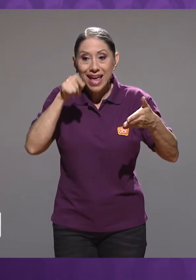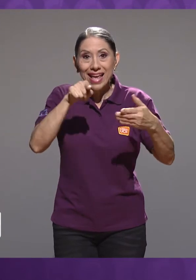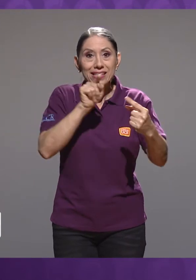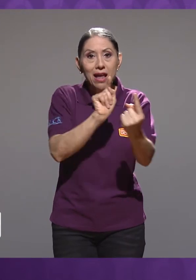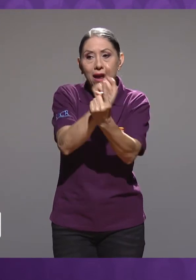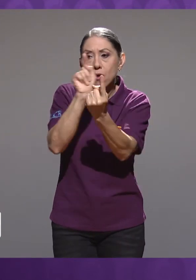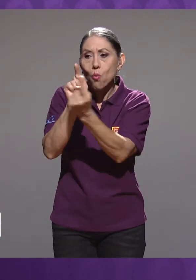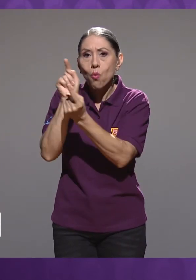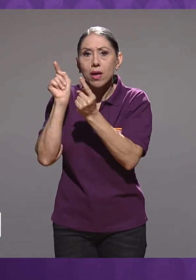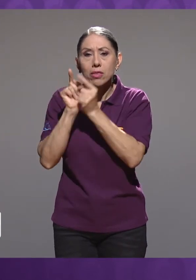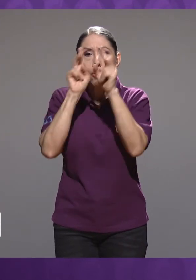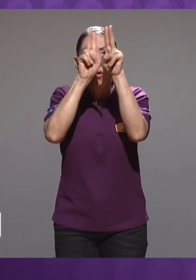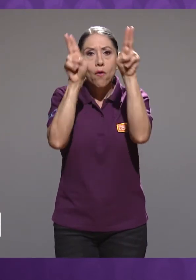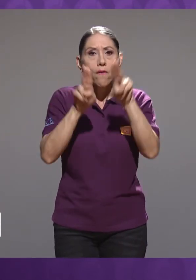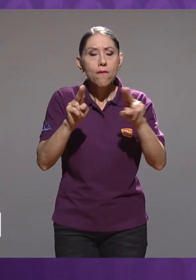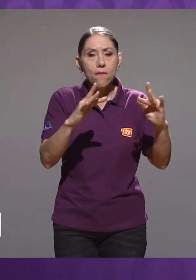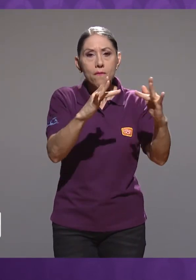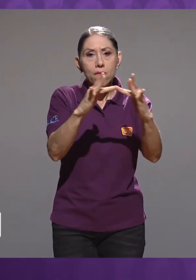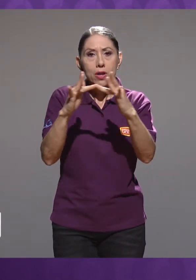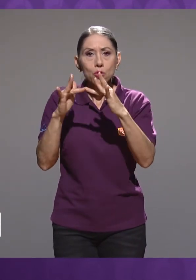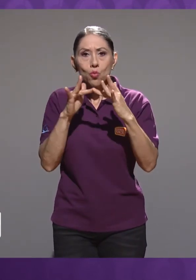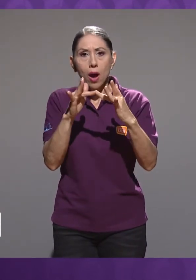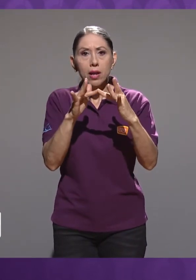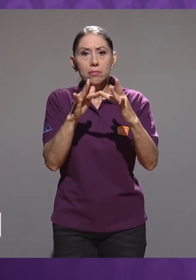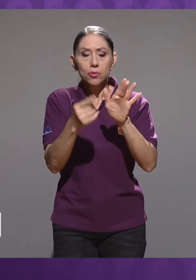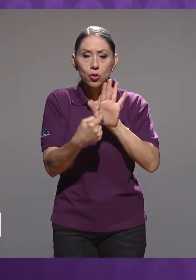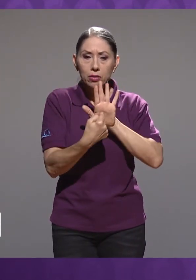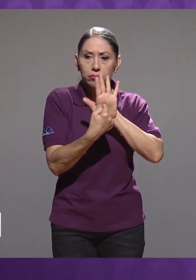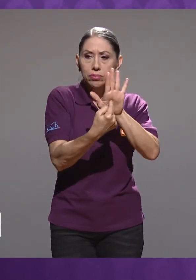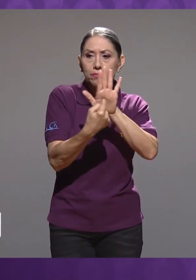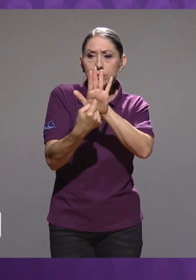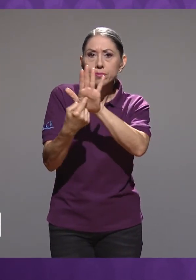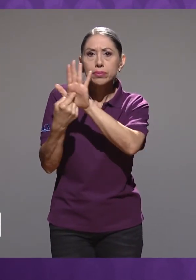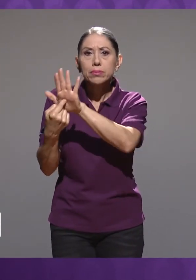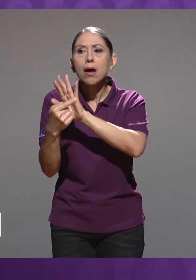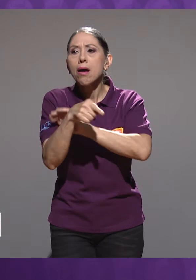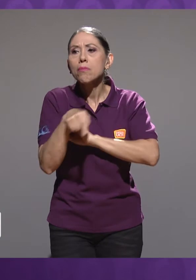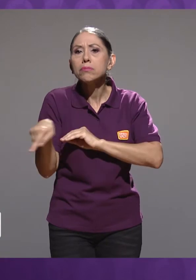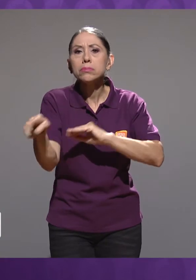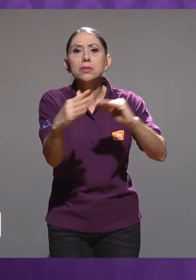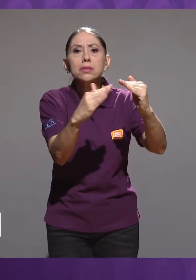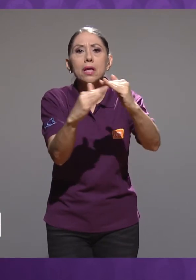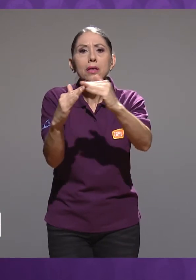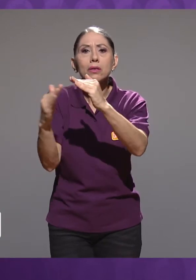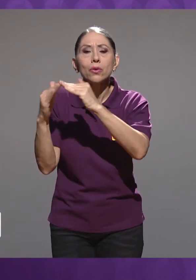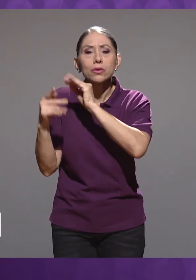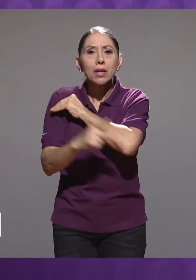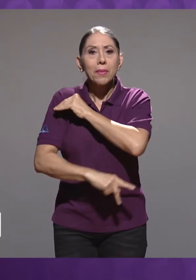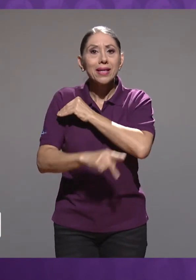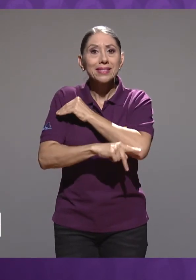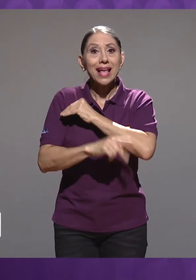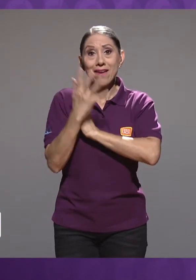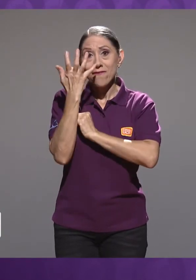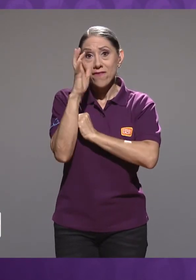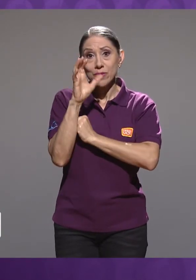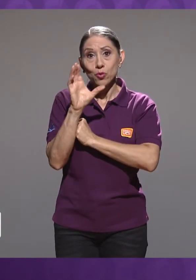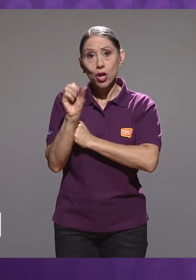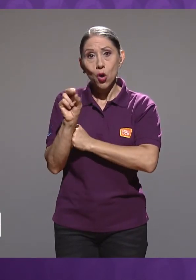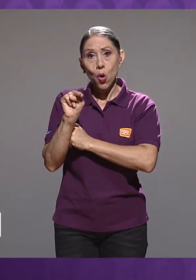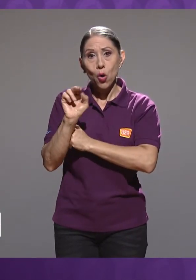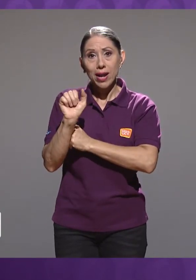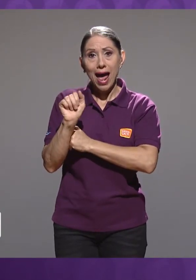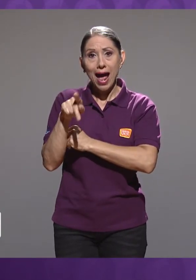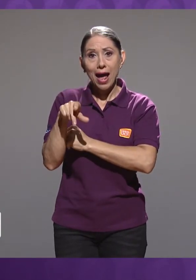virtual donde se visibilizan los centros diurnos del país desde el Facebook del